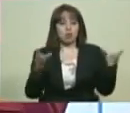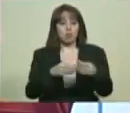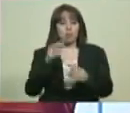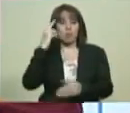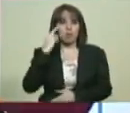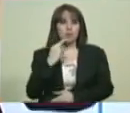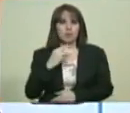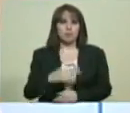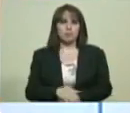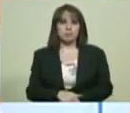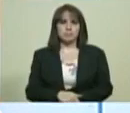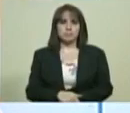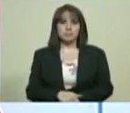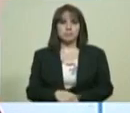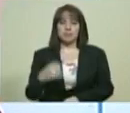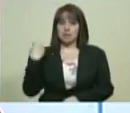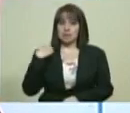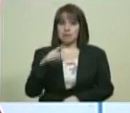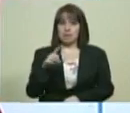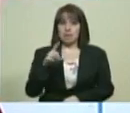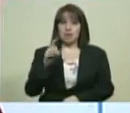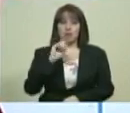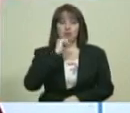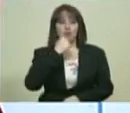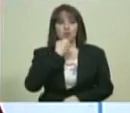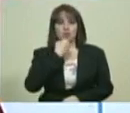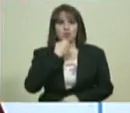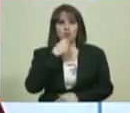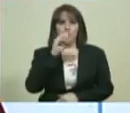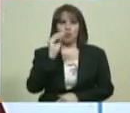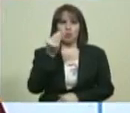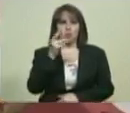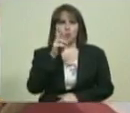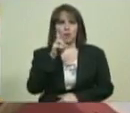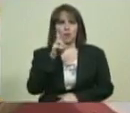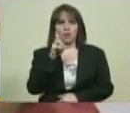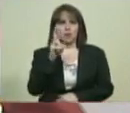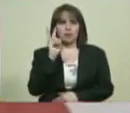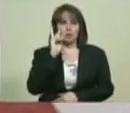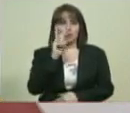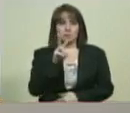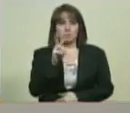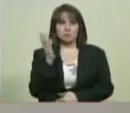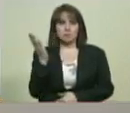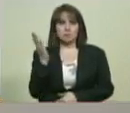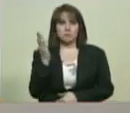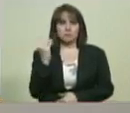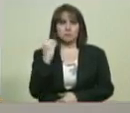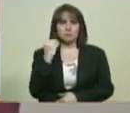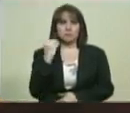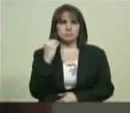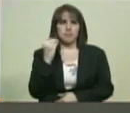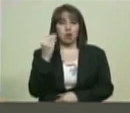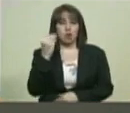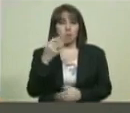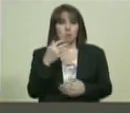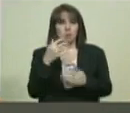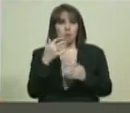Aquí tiene código QR, ¿verdad? La maquinaria del PSUV va a